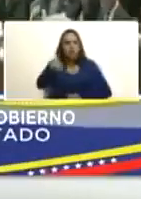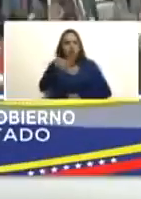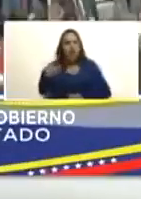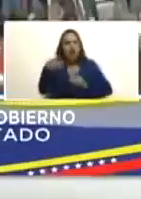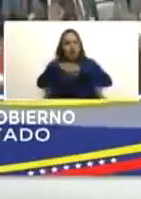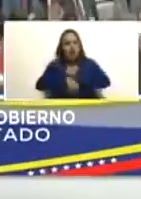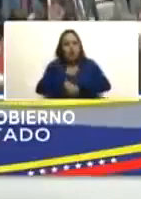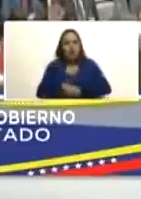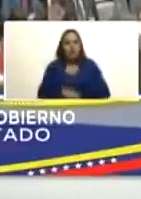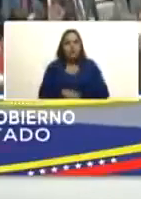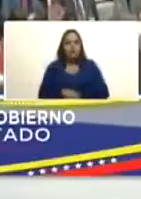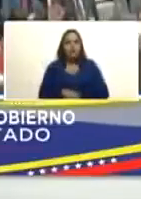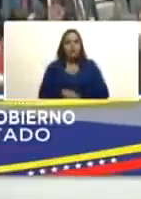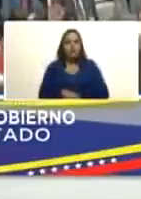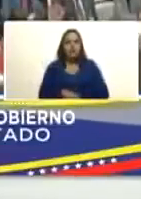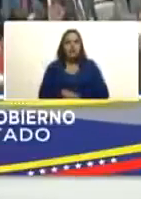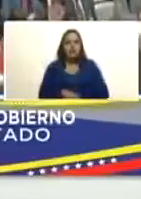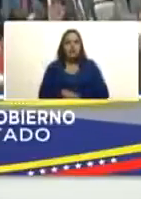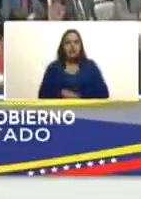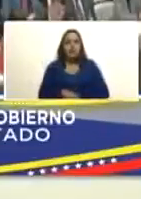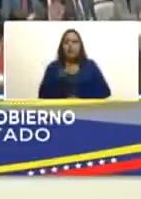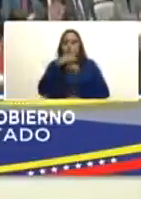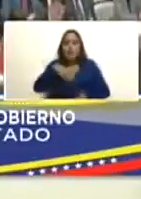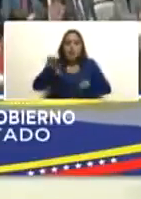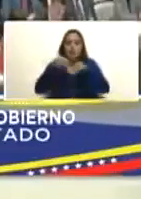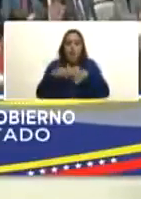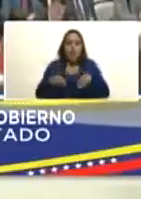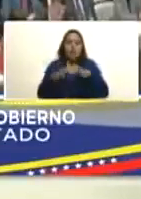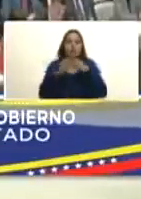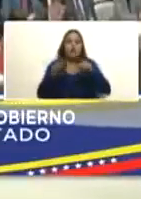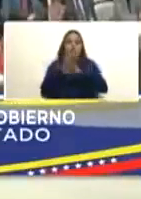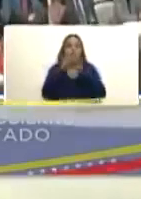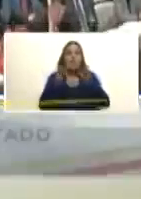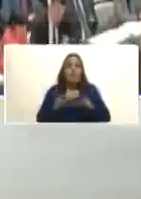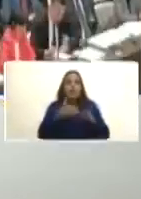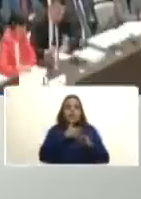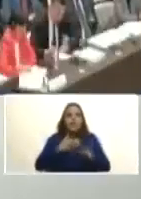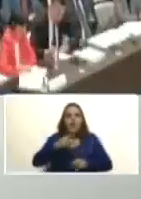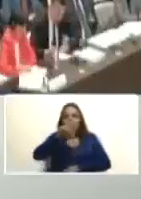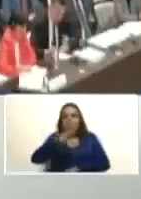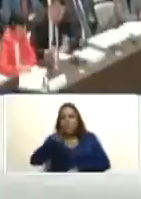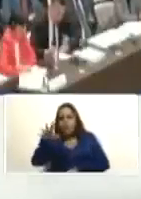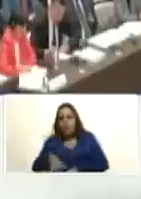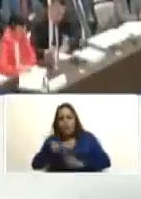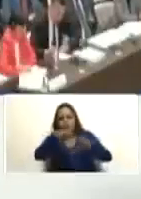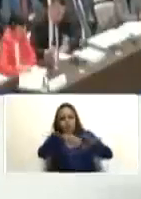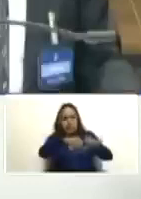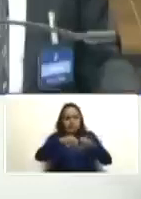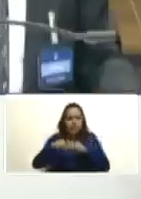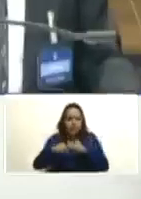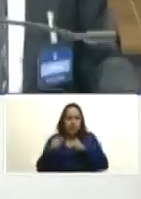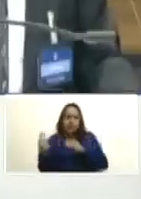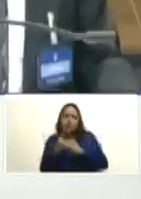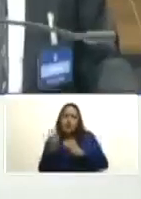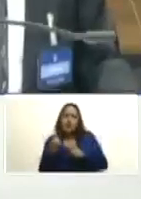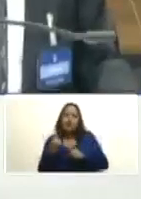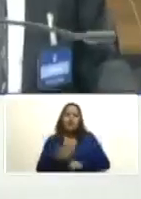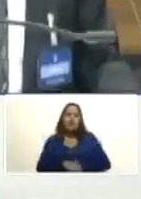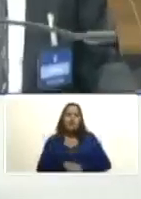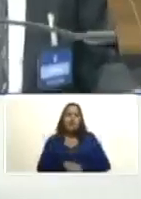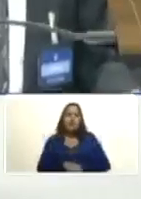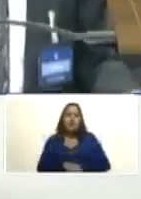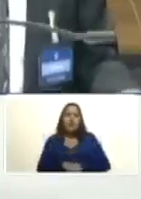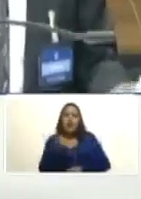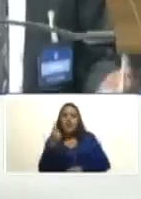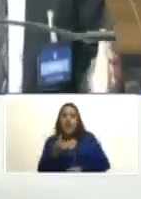oponerse por todos los medios conforme a derecho a la pretensión de Guyana de disponer unilateralmente de un mar pendiente por